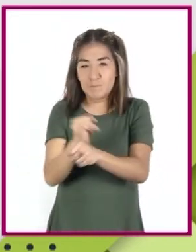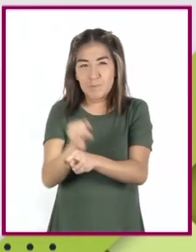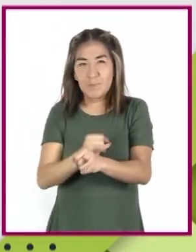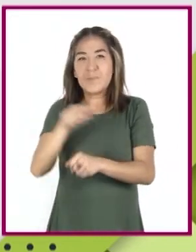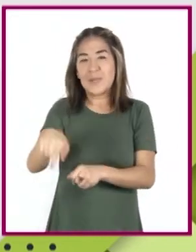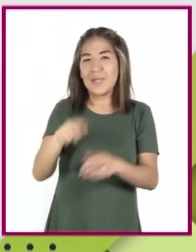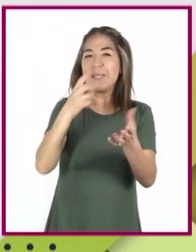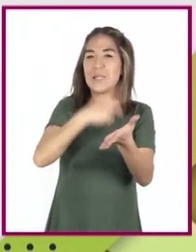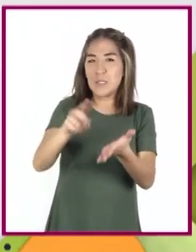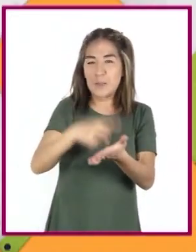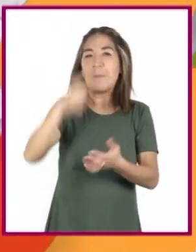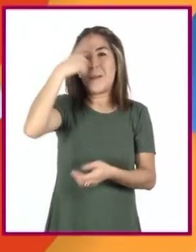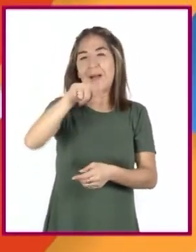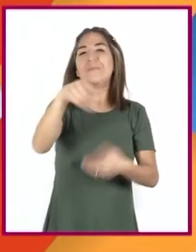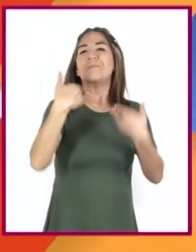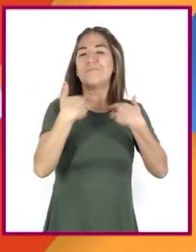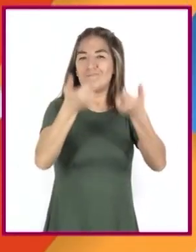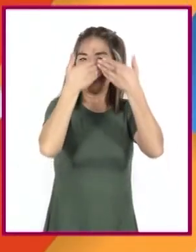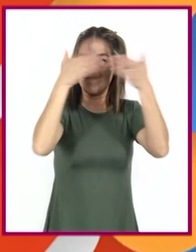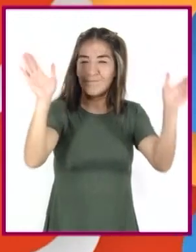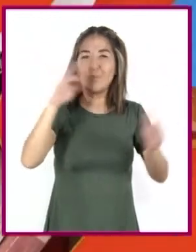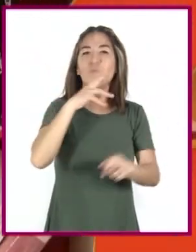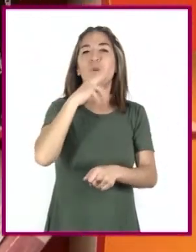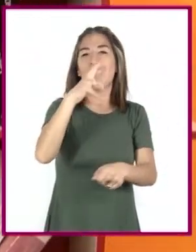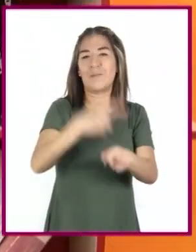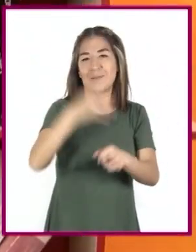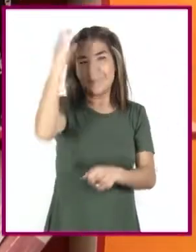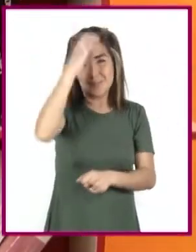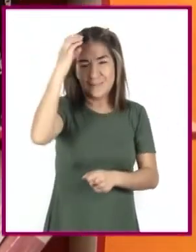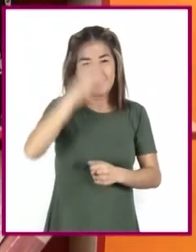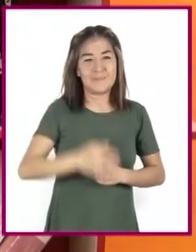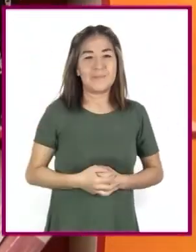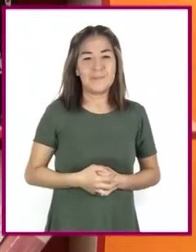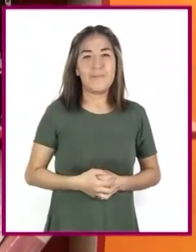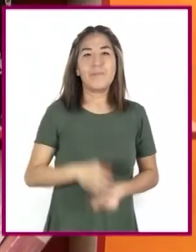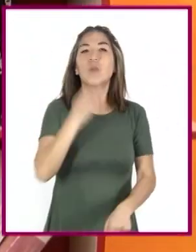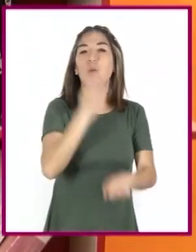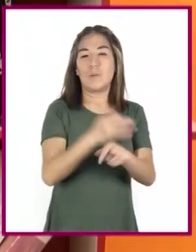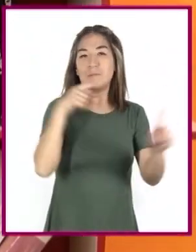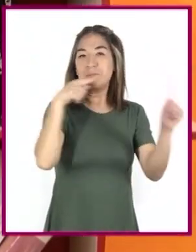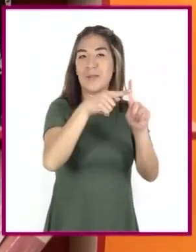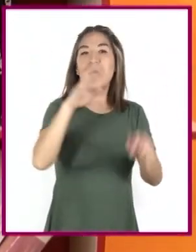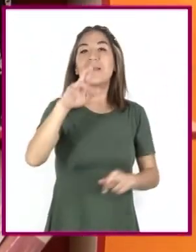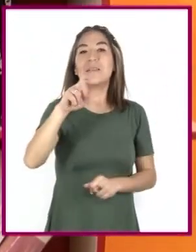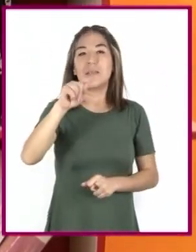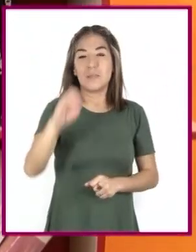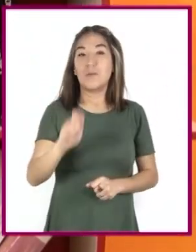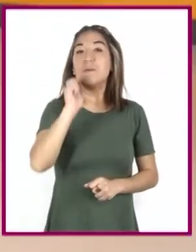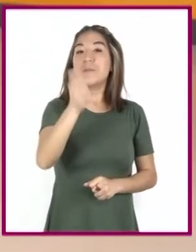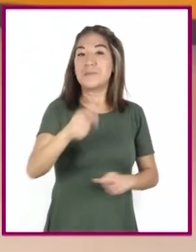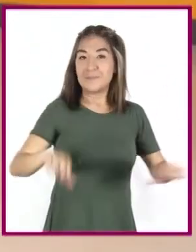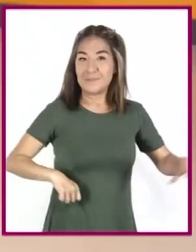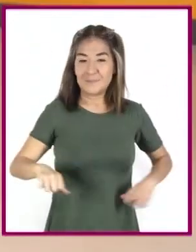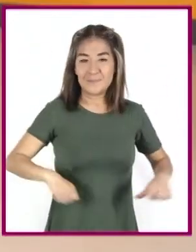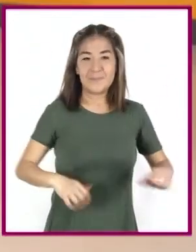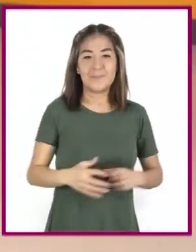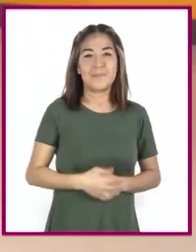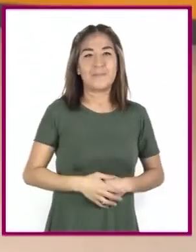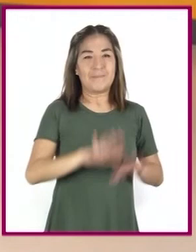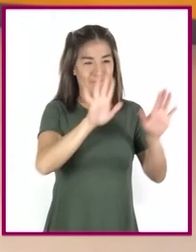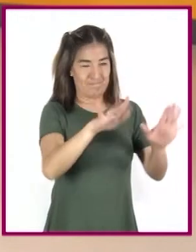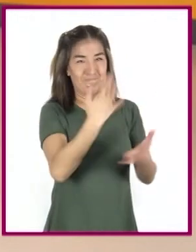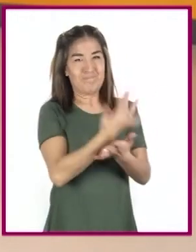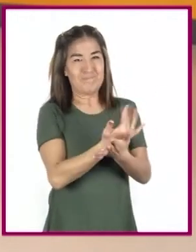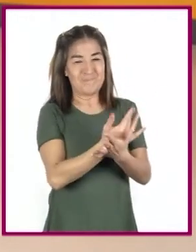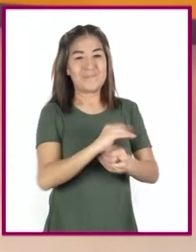vocabulario científico. Llegó la hora de presentar el reto de esta sesión. Y consiste en... Espéreme,